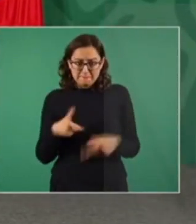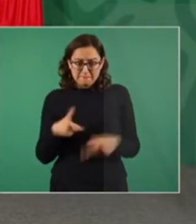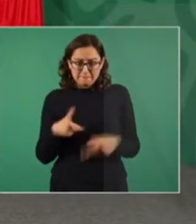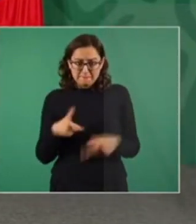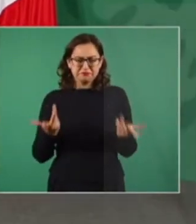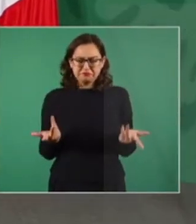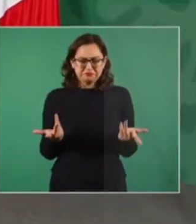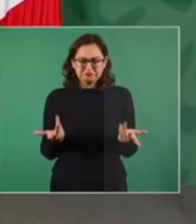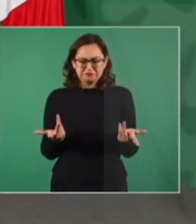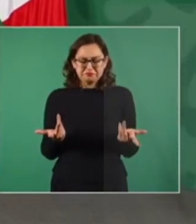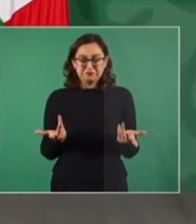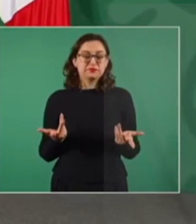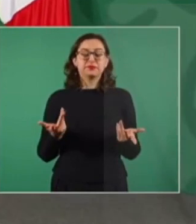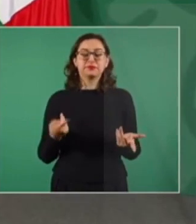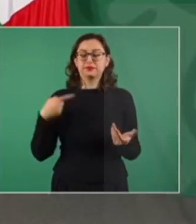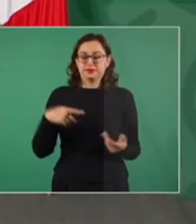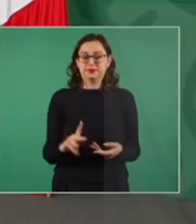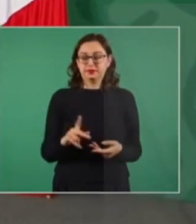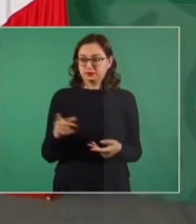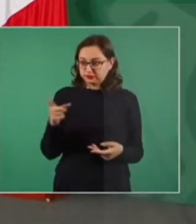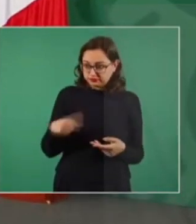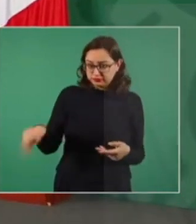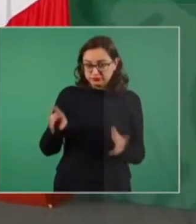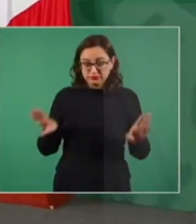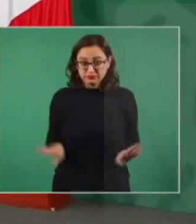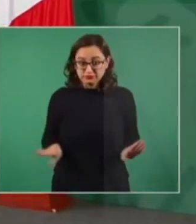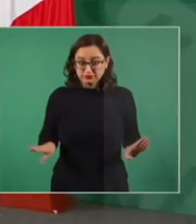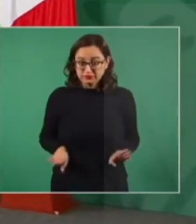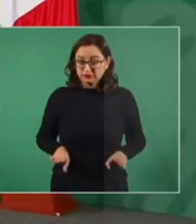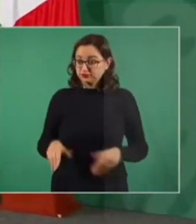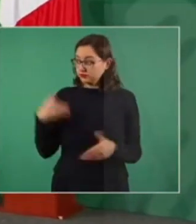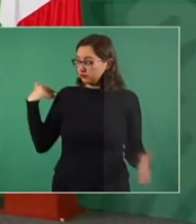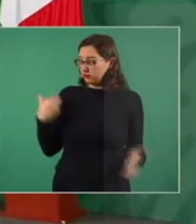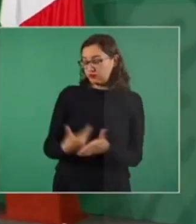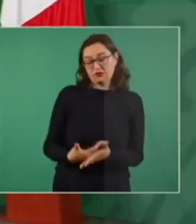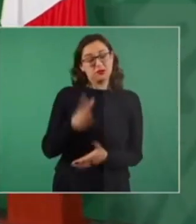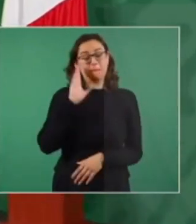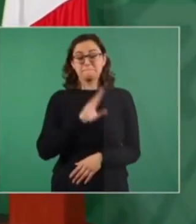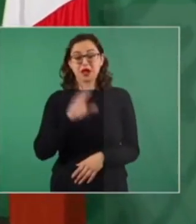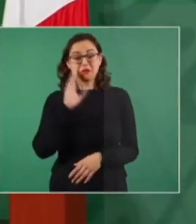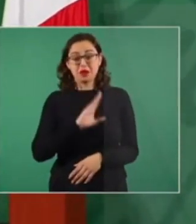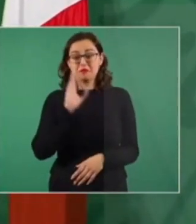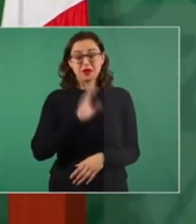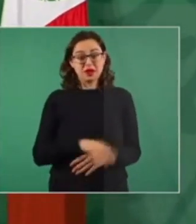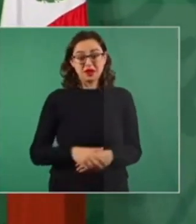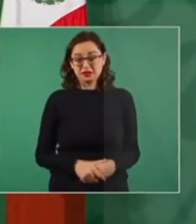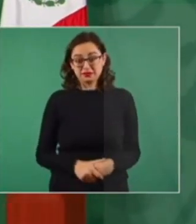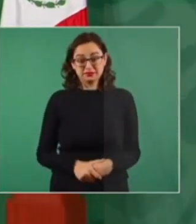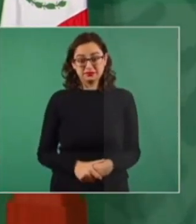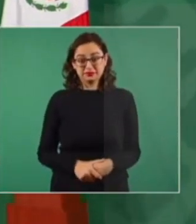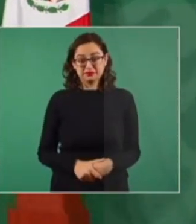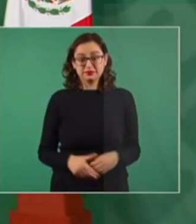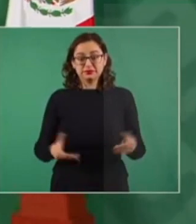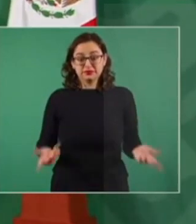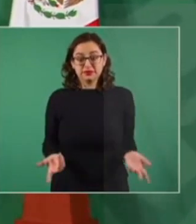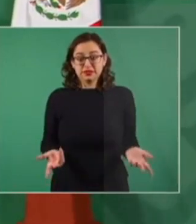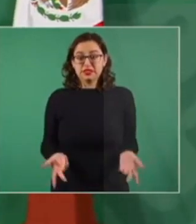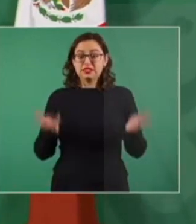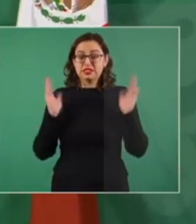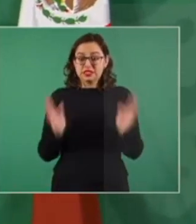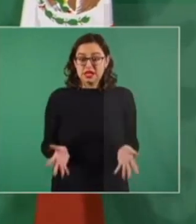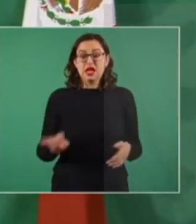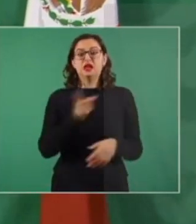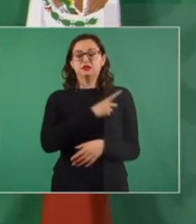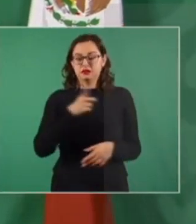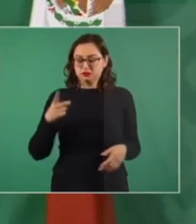Es que no han estado a la altura de las circunstancias. Y tenemos que dejar